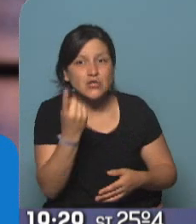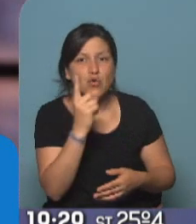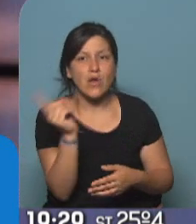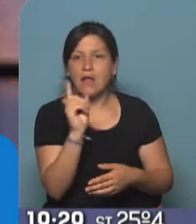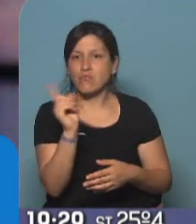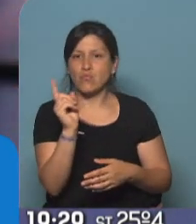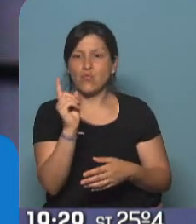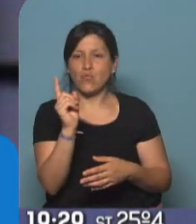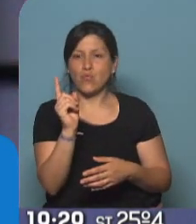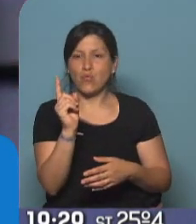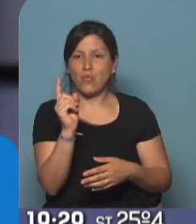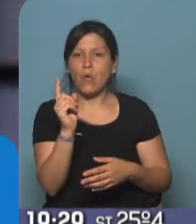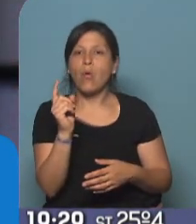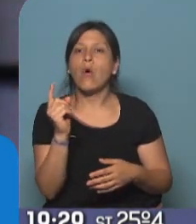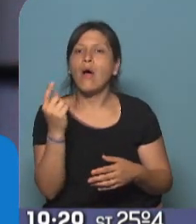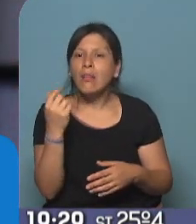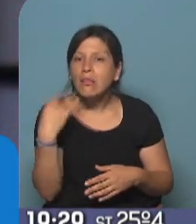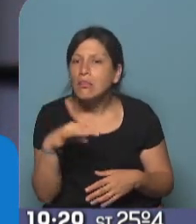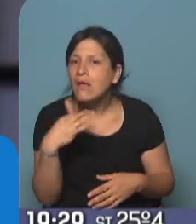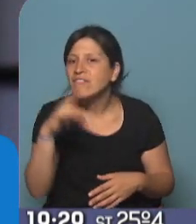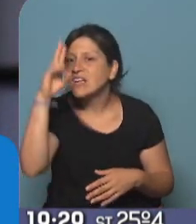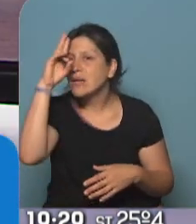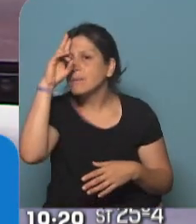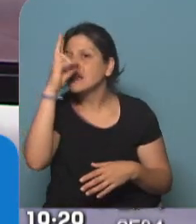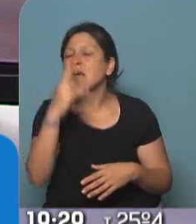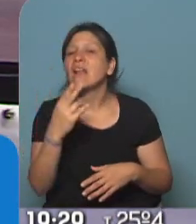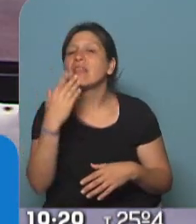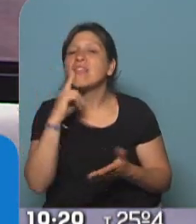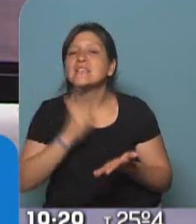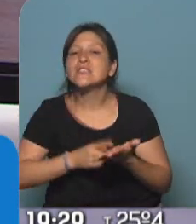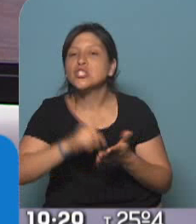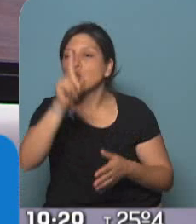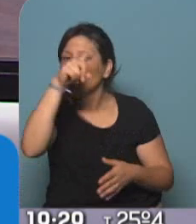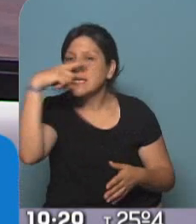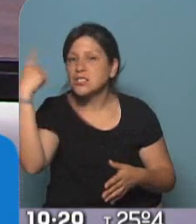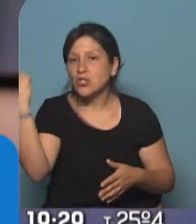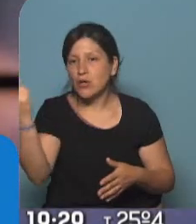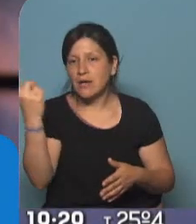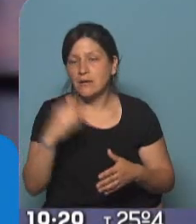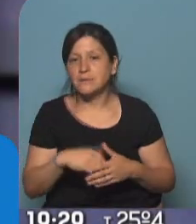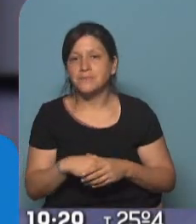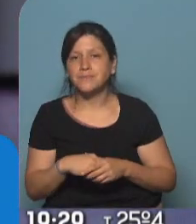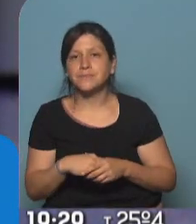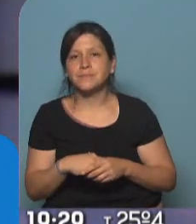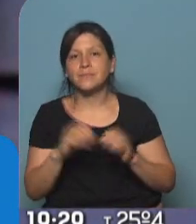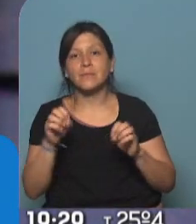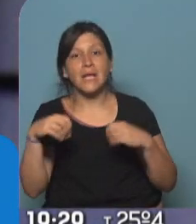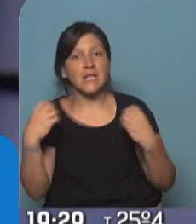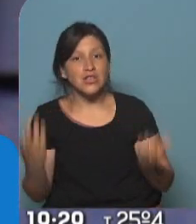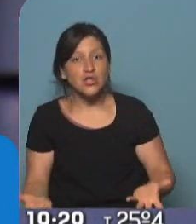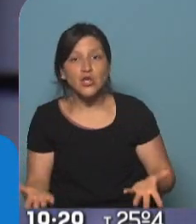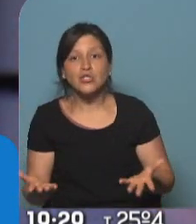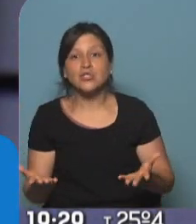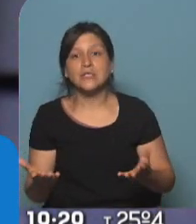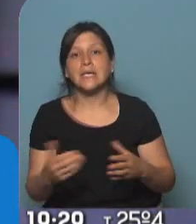hacerlo implante justamente esta ley de esta decisión de sacar al extranjero que delinque en las provincias por lo tanto se necesitaría que